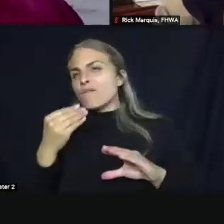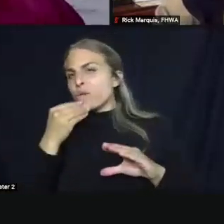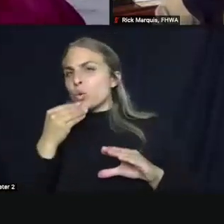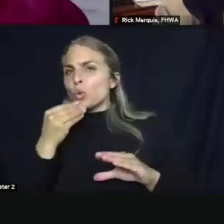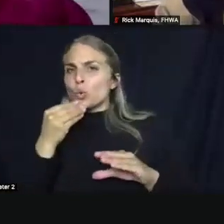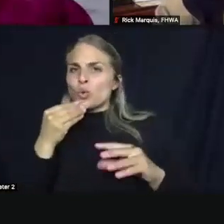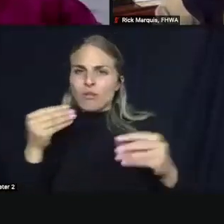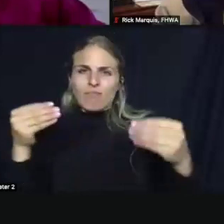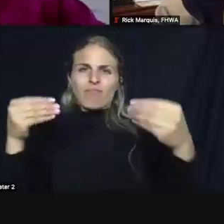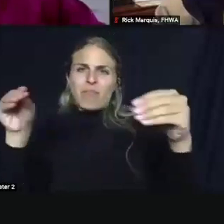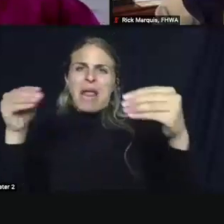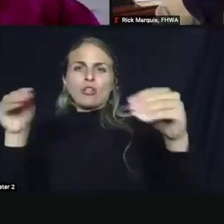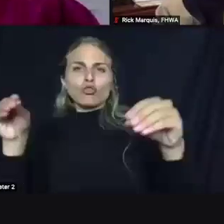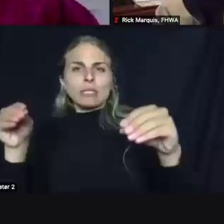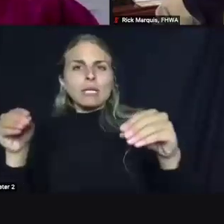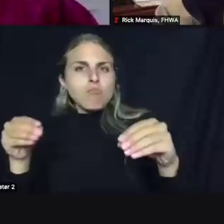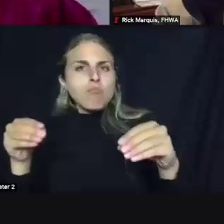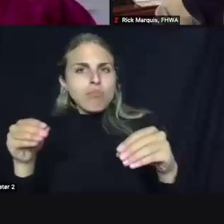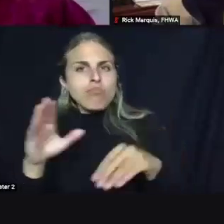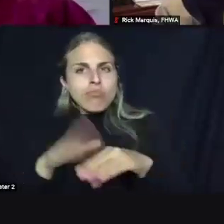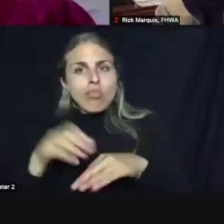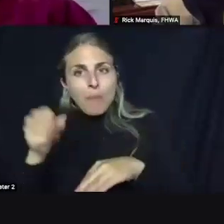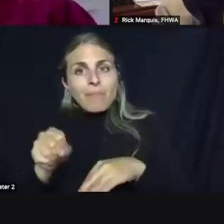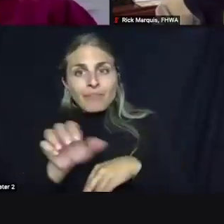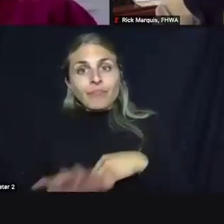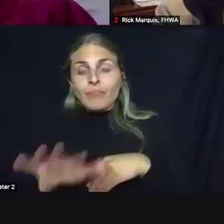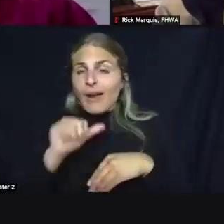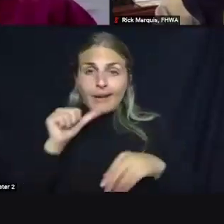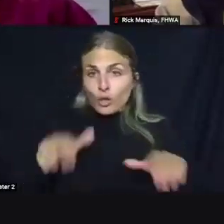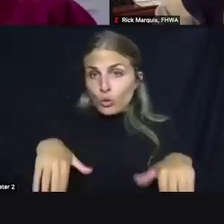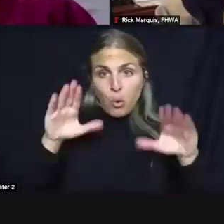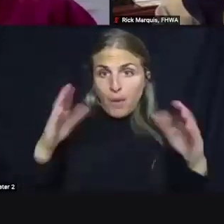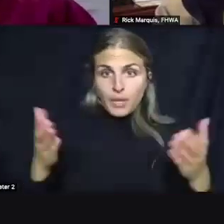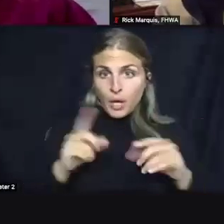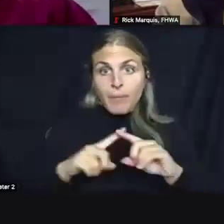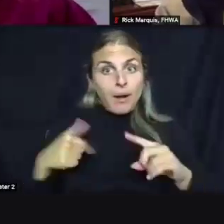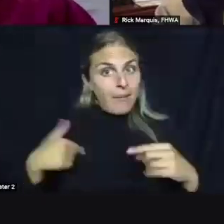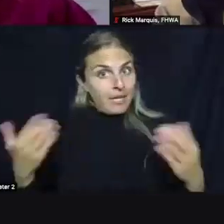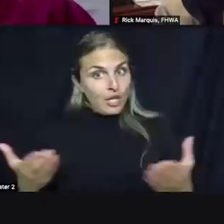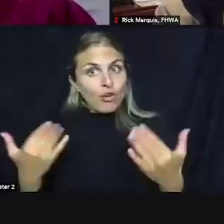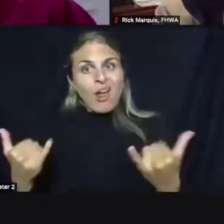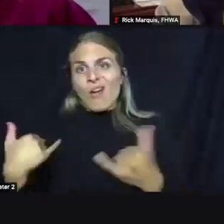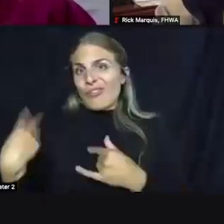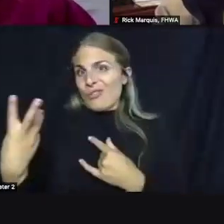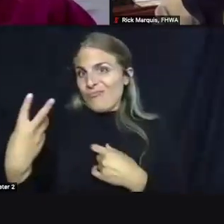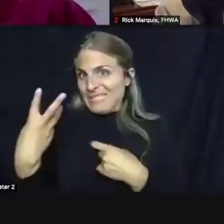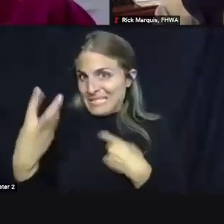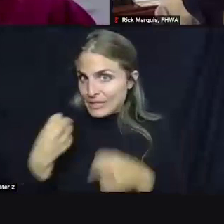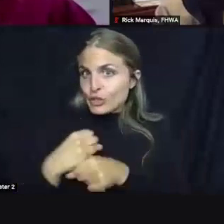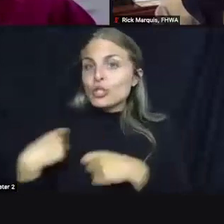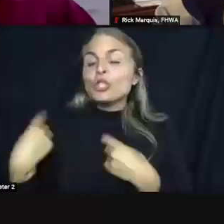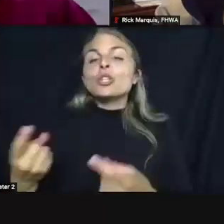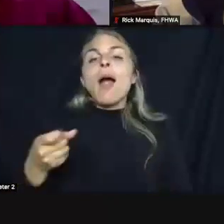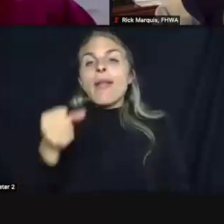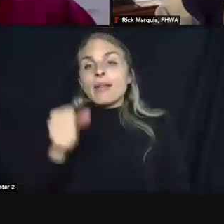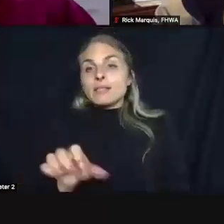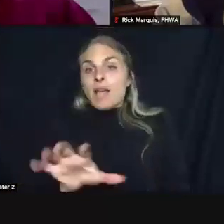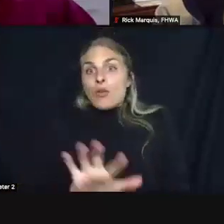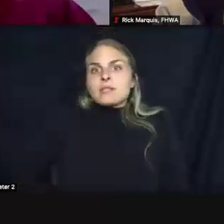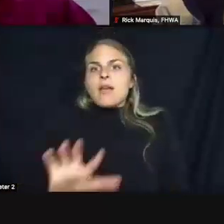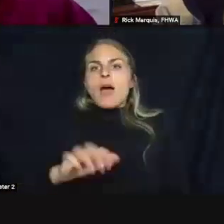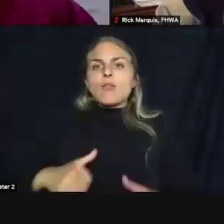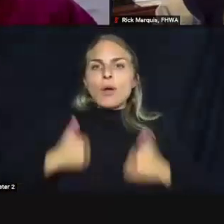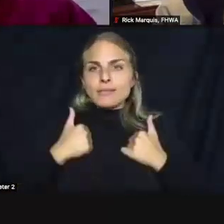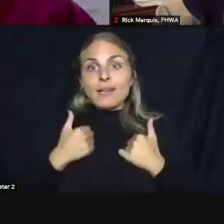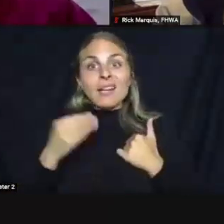y trabajo también en un banco de comida. Yo no crecí aquí, pero llevo